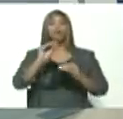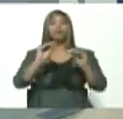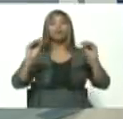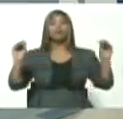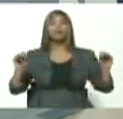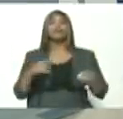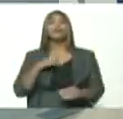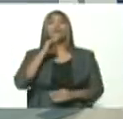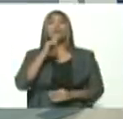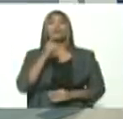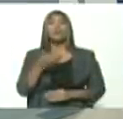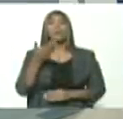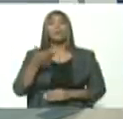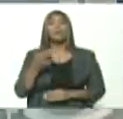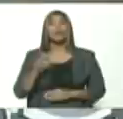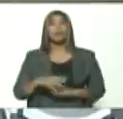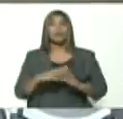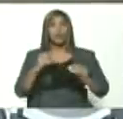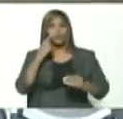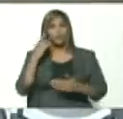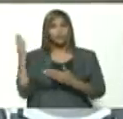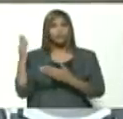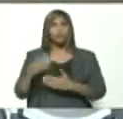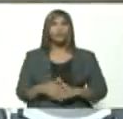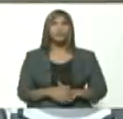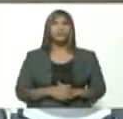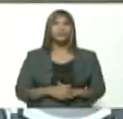de interés a nivel nacional. Veamos.